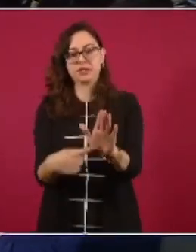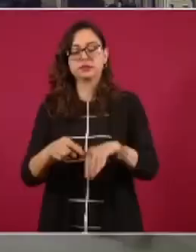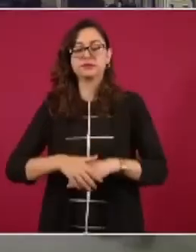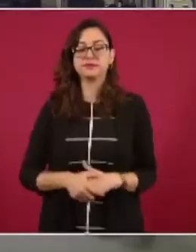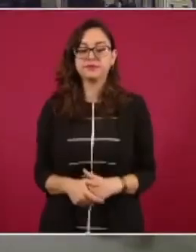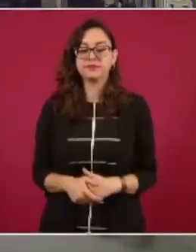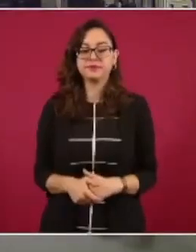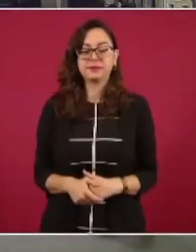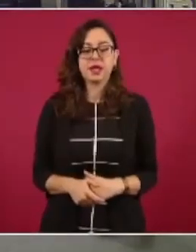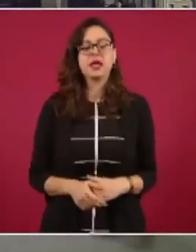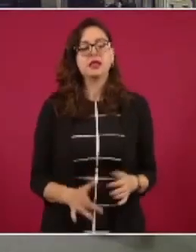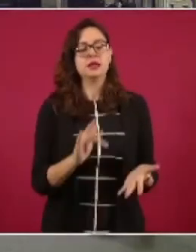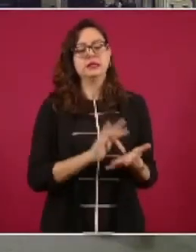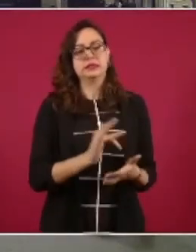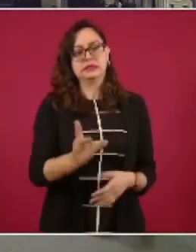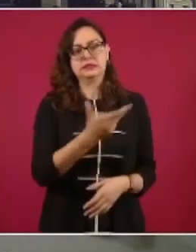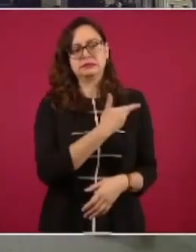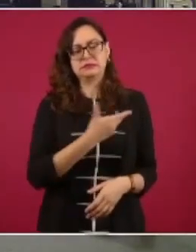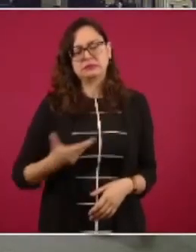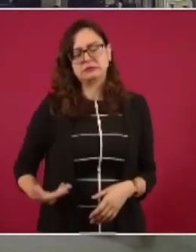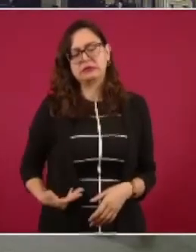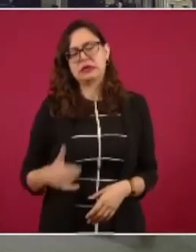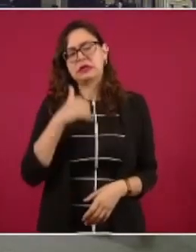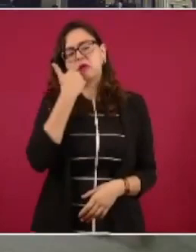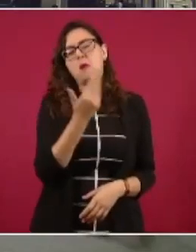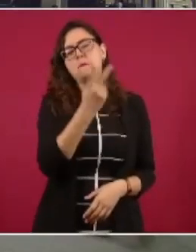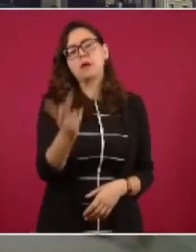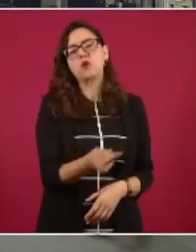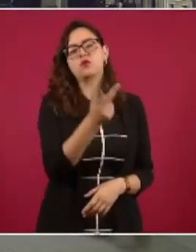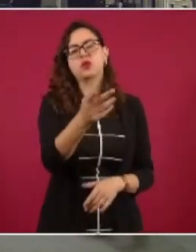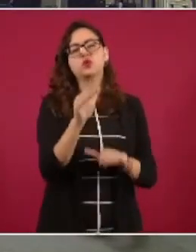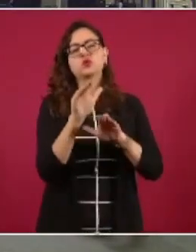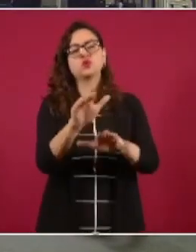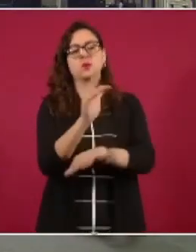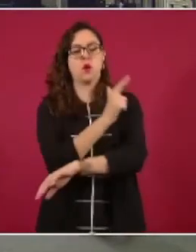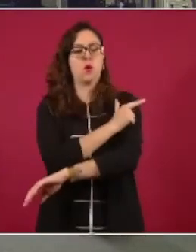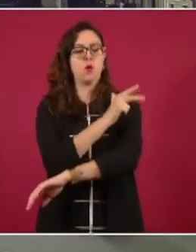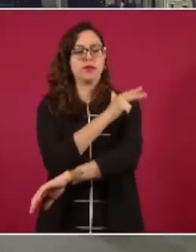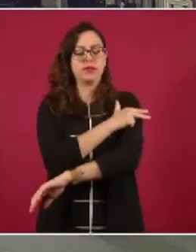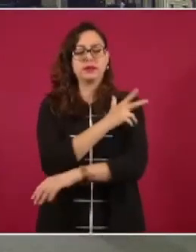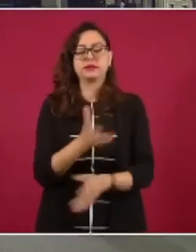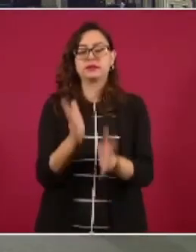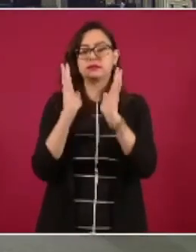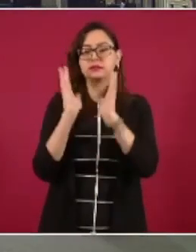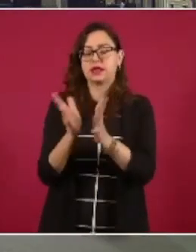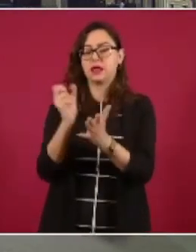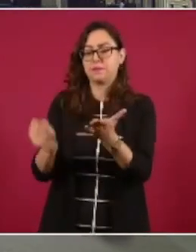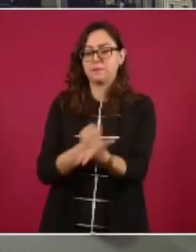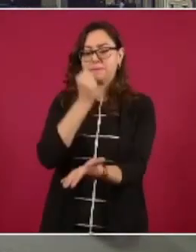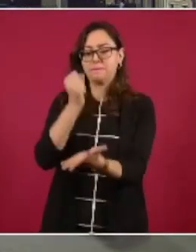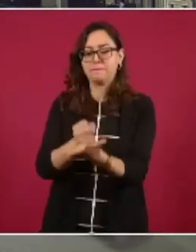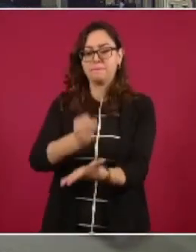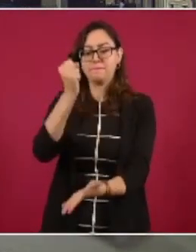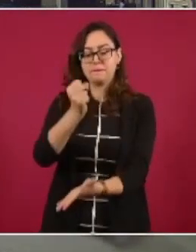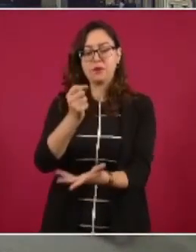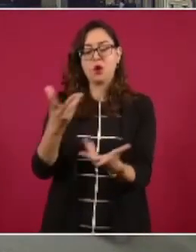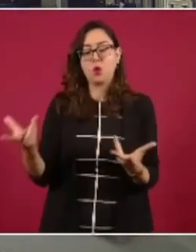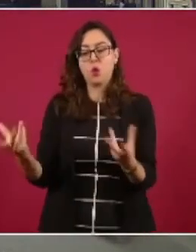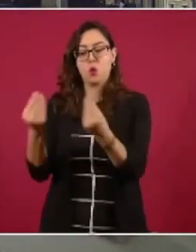más una precisión por el tema de la Guardia Nacional. Ya fue publicado el decreto para que pase a formar parte del